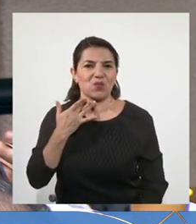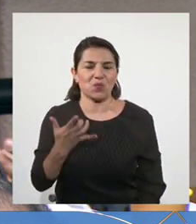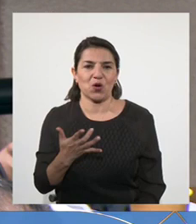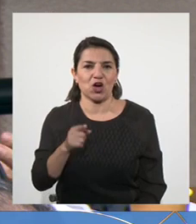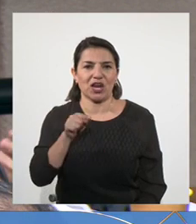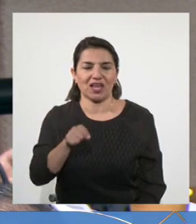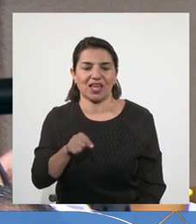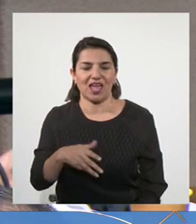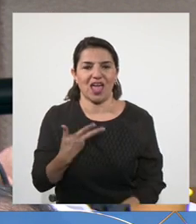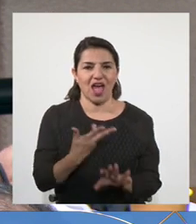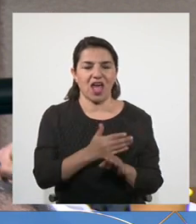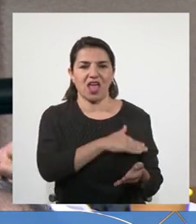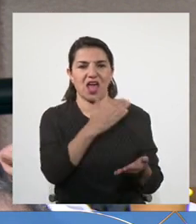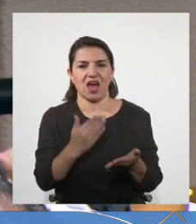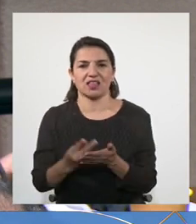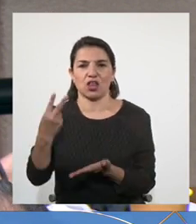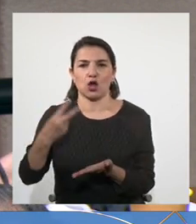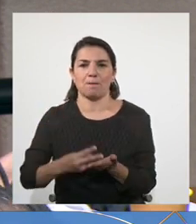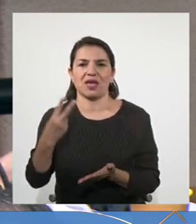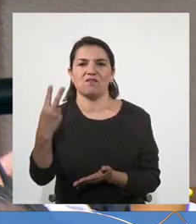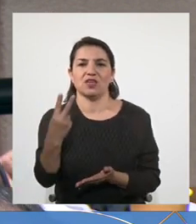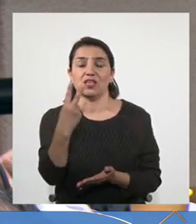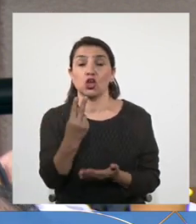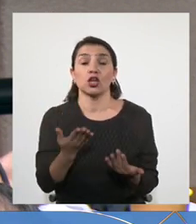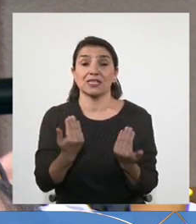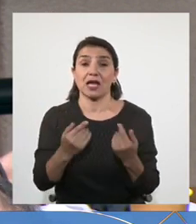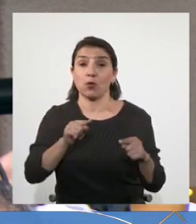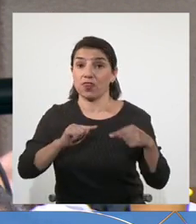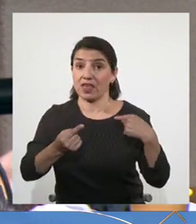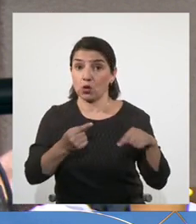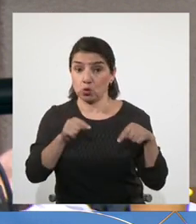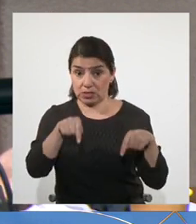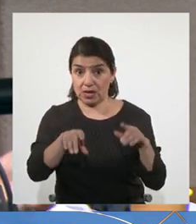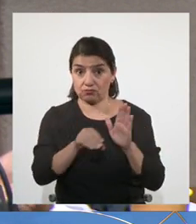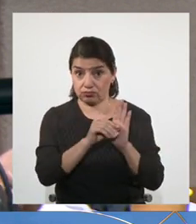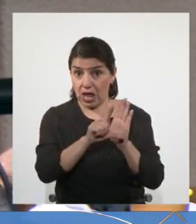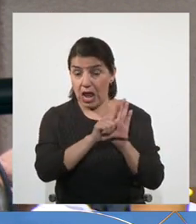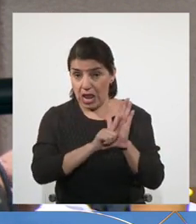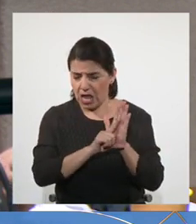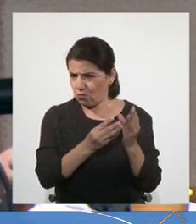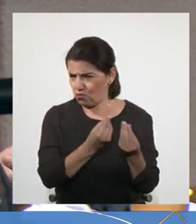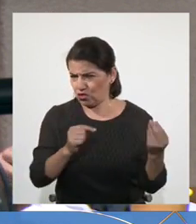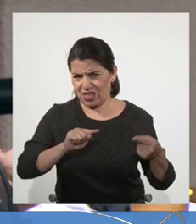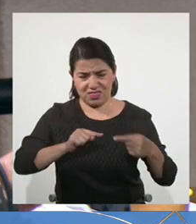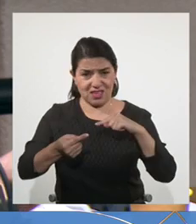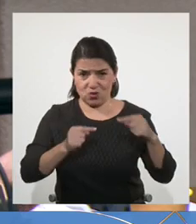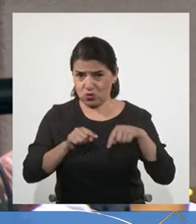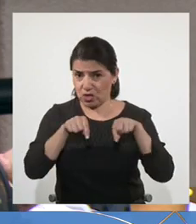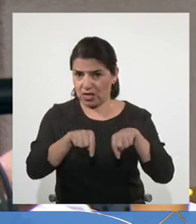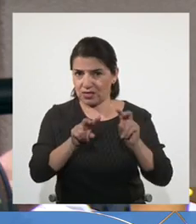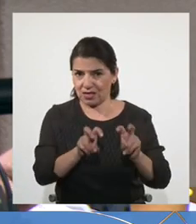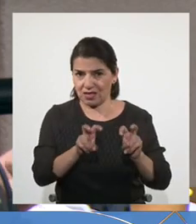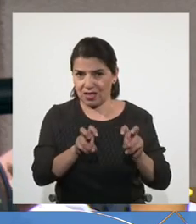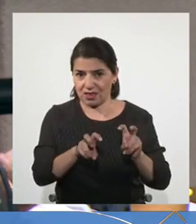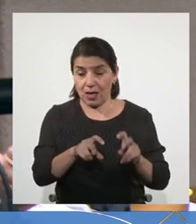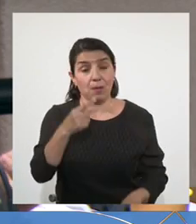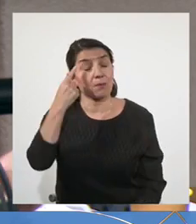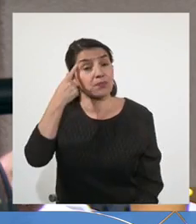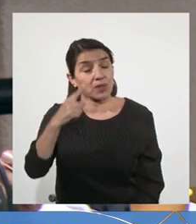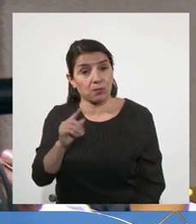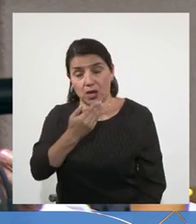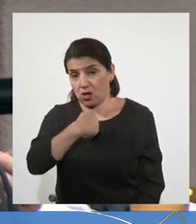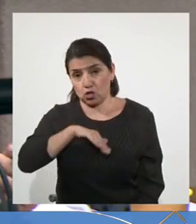hasta el 2022, es una ley que vamos a tener que discutir pronto. Seguramente ahí vamos a tener mucha discusión al respecto. Sin perjuicio de eso, nosotros